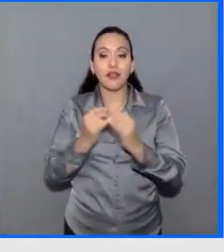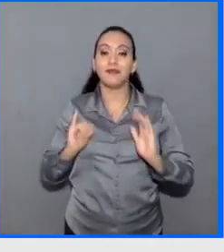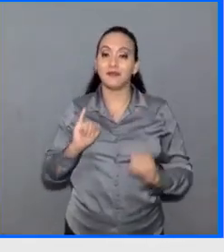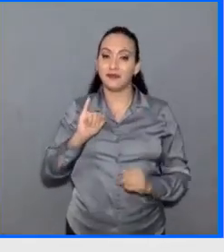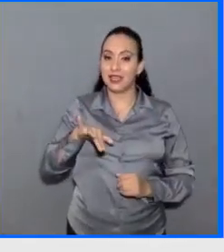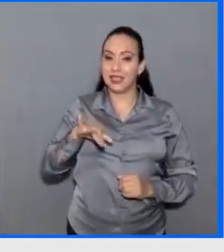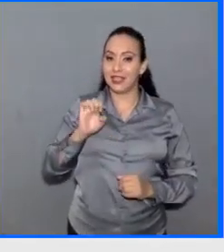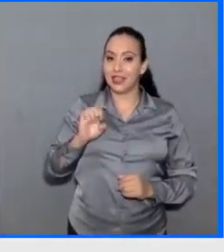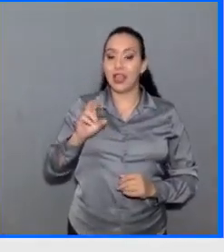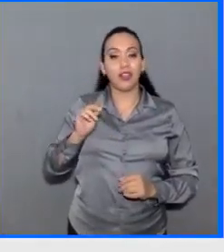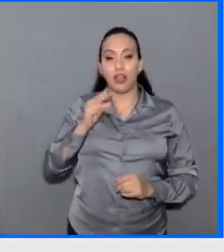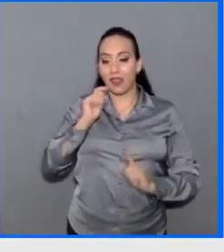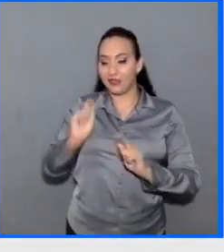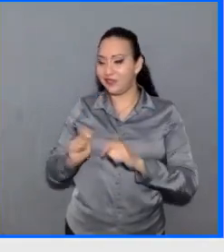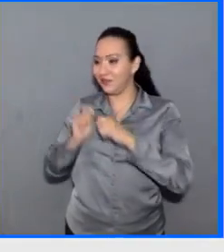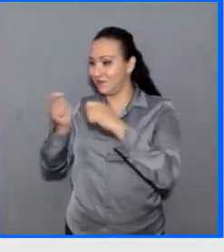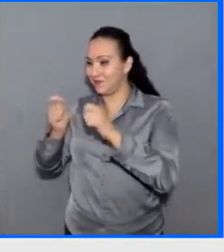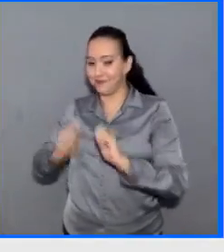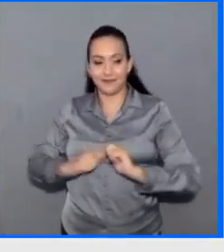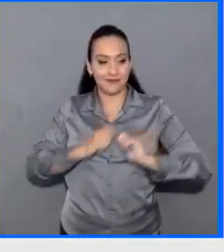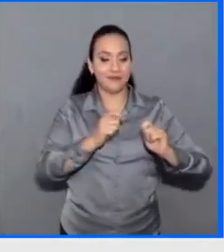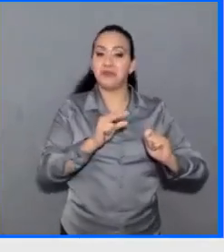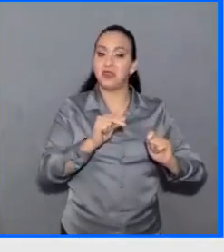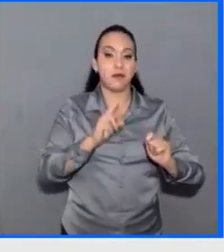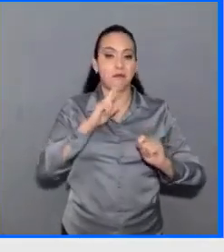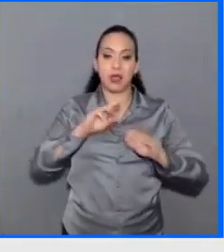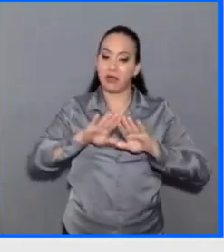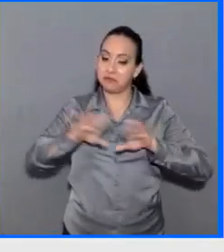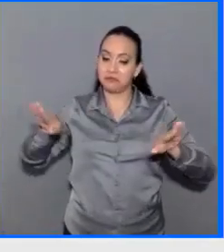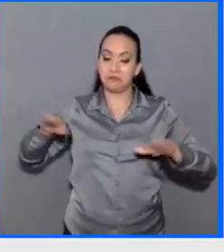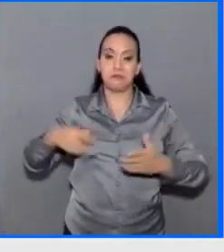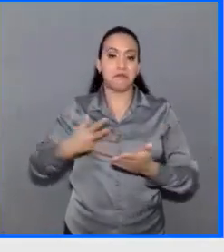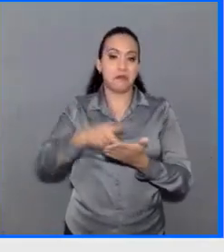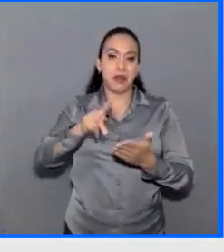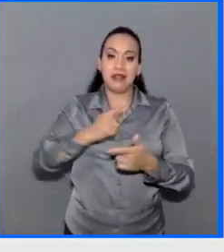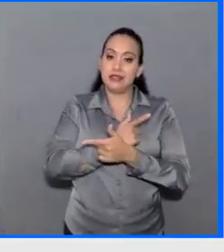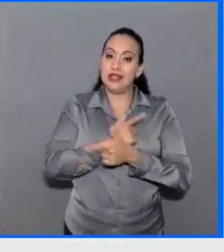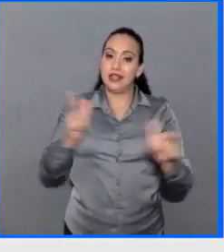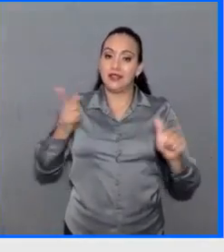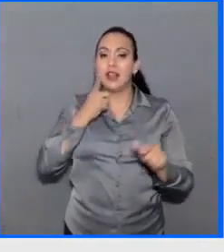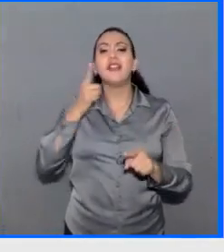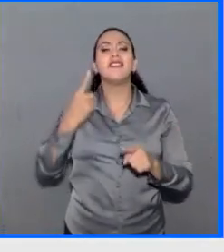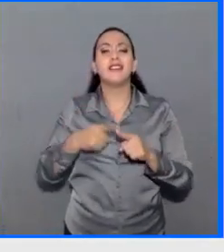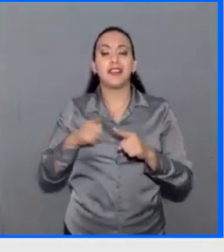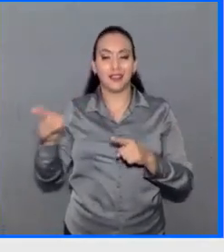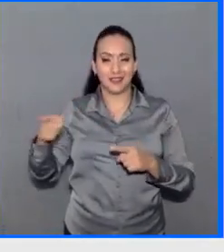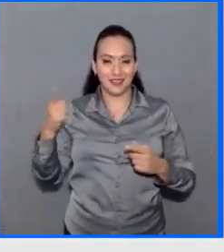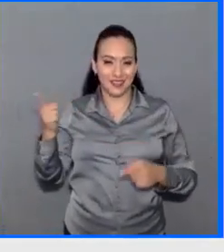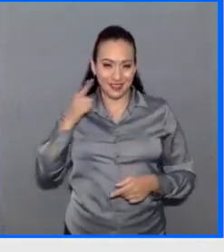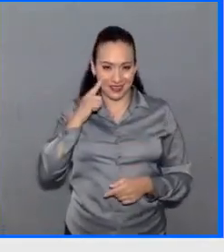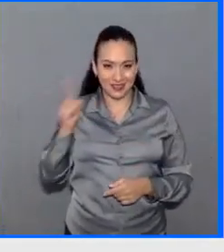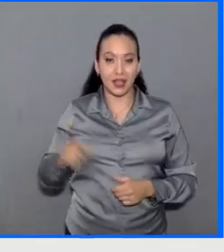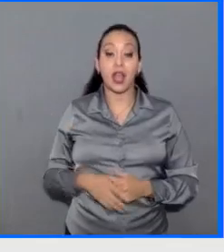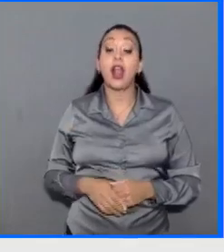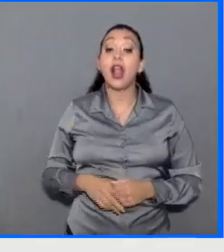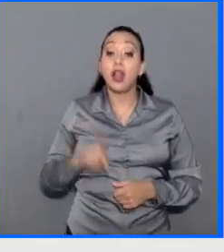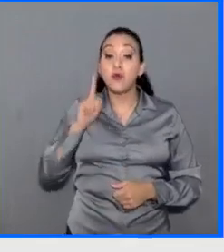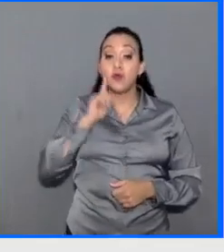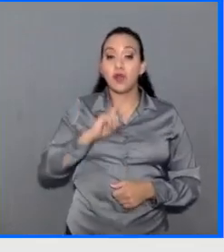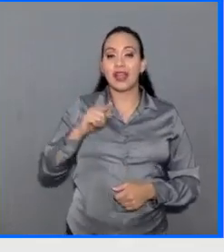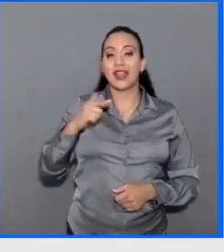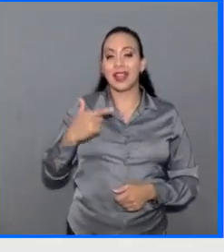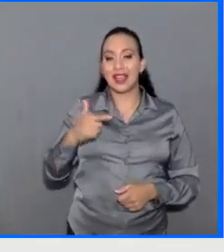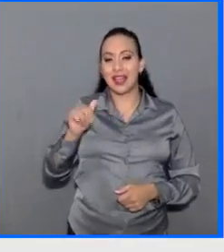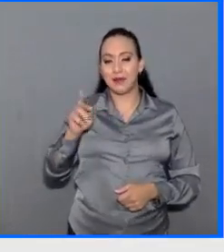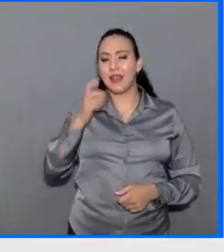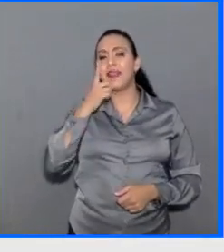cargo y este quedará vacante, determinó el Consejo General en sesión extraordinaria. La consejera Dania Rabel explicó que solo